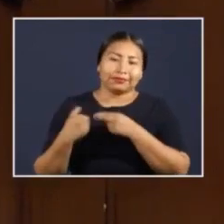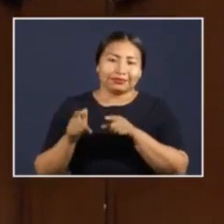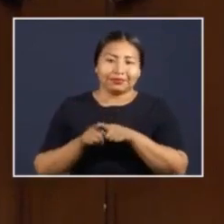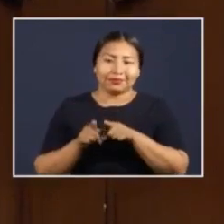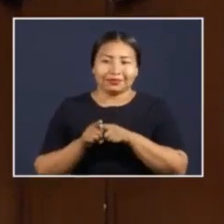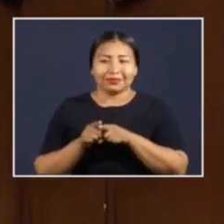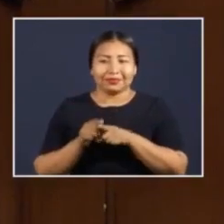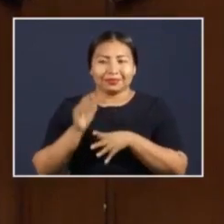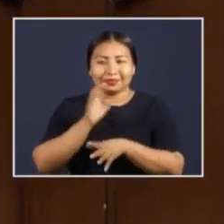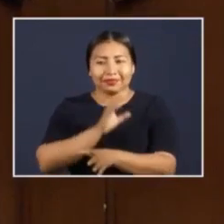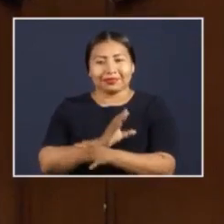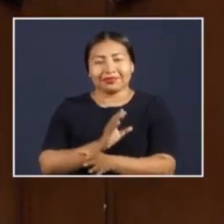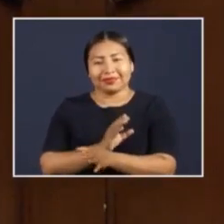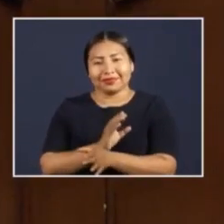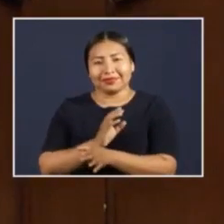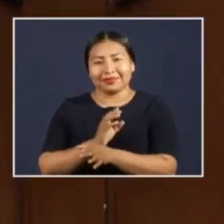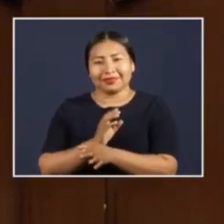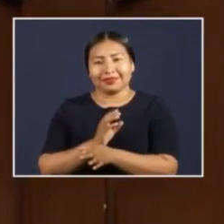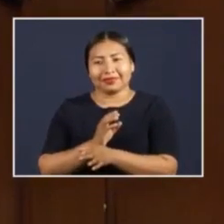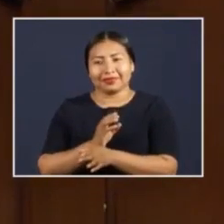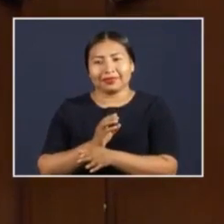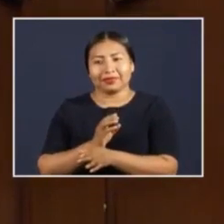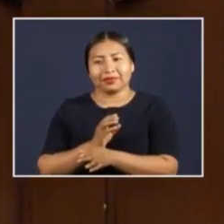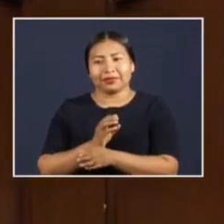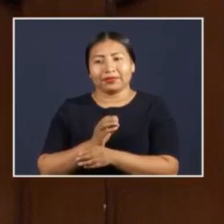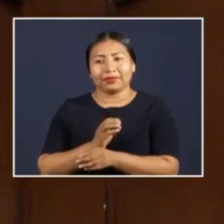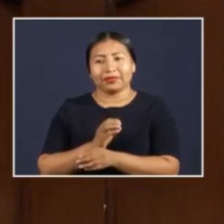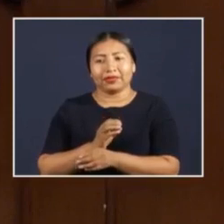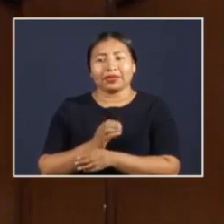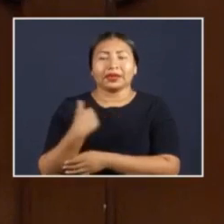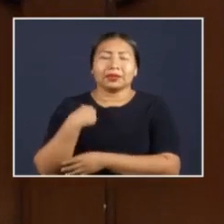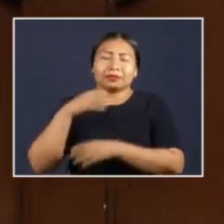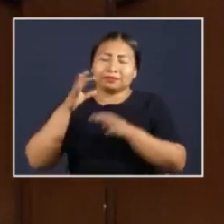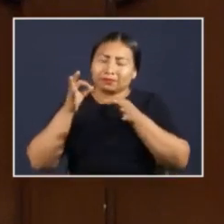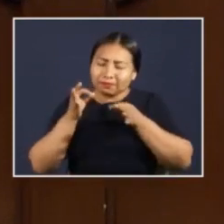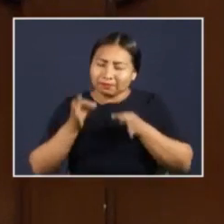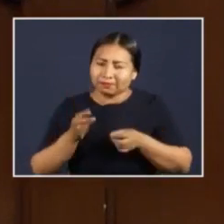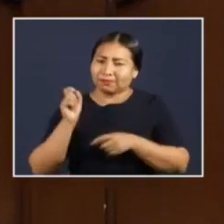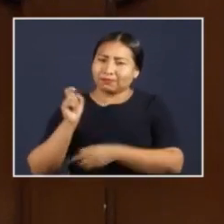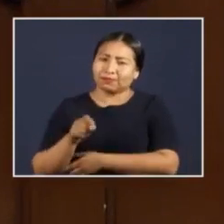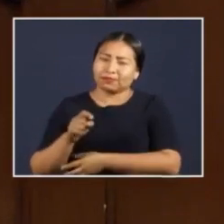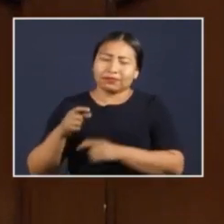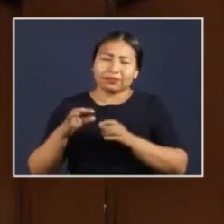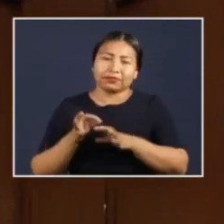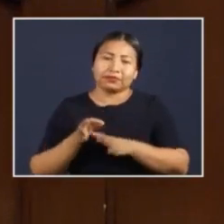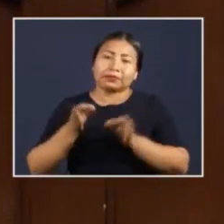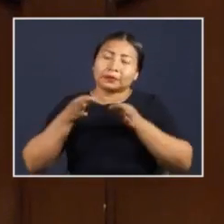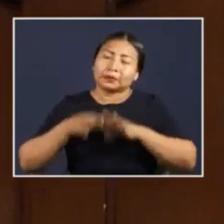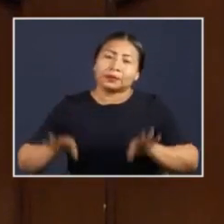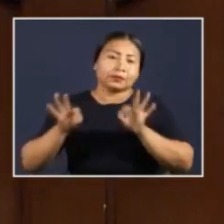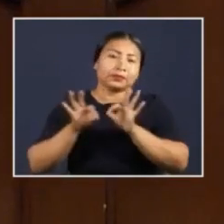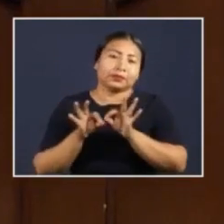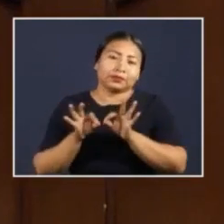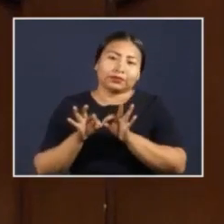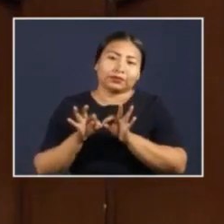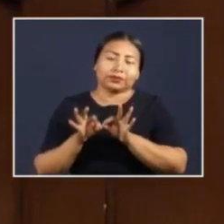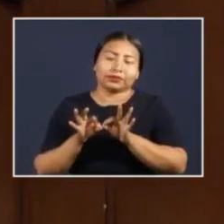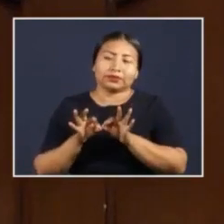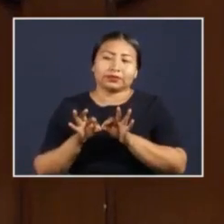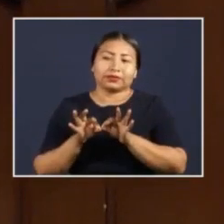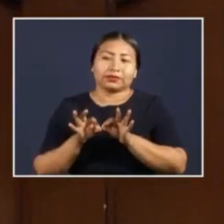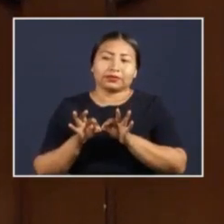seguridad que se merece un servicio de seguridad que requiere el alineamiento entre el ministerio de seguridad por el órgano